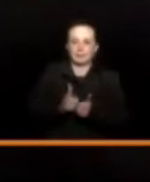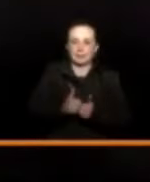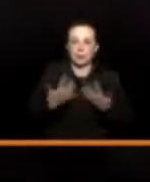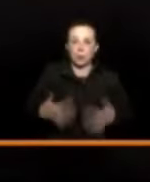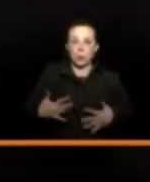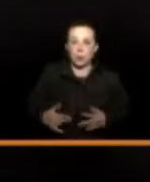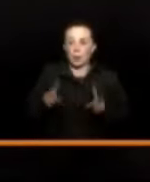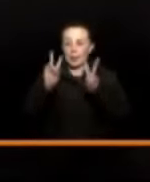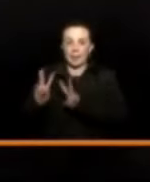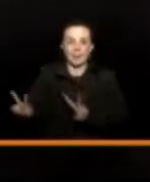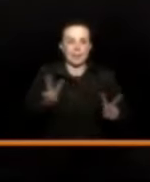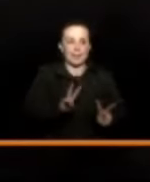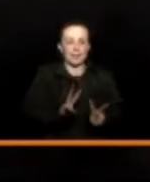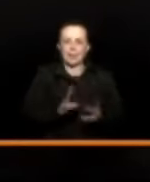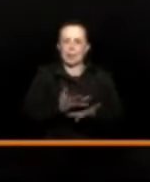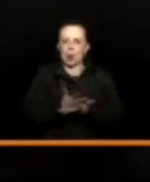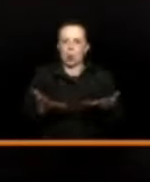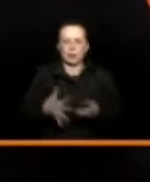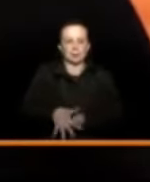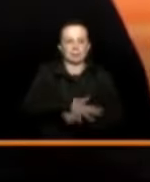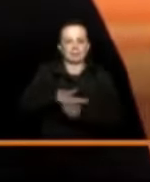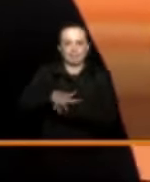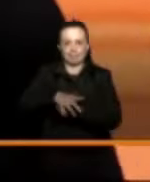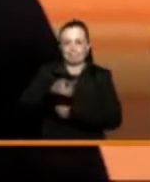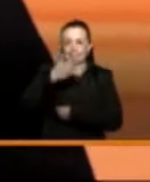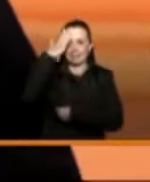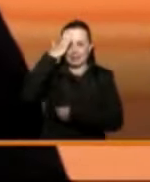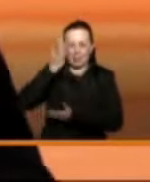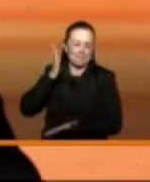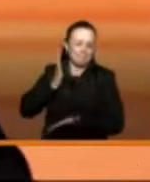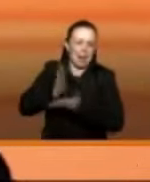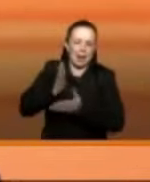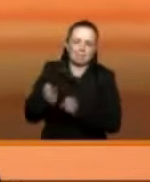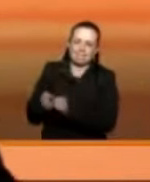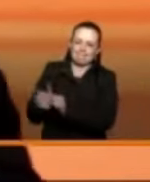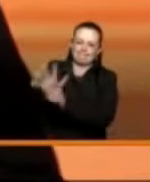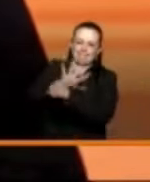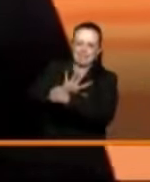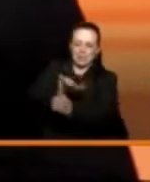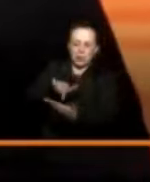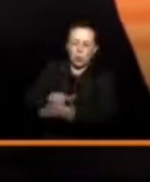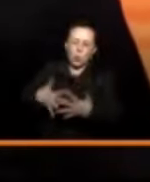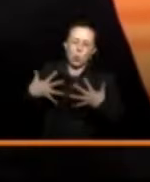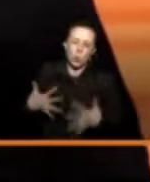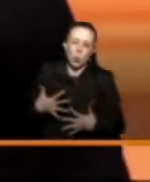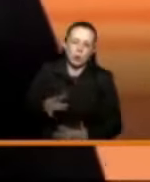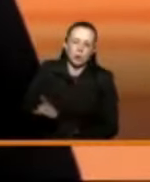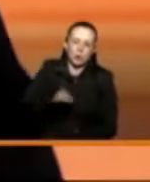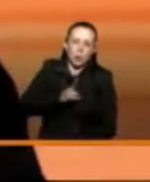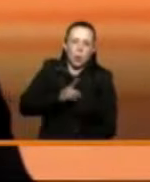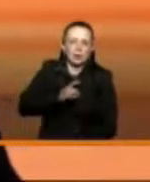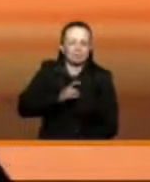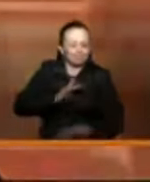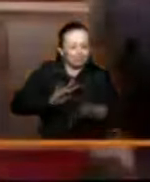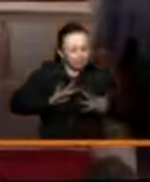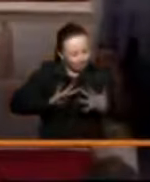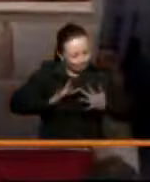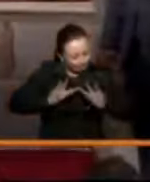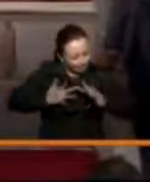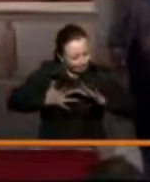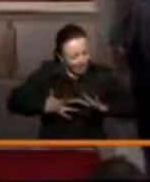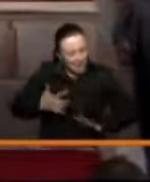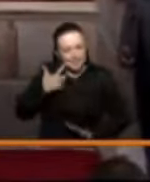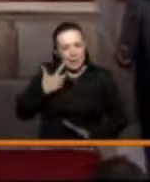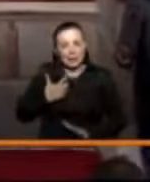sin precedentes. Esta pandemia nos ha dejado un rastro de dolor muy grande. Más